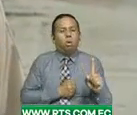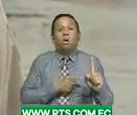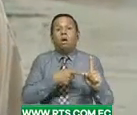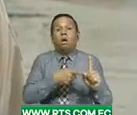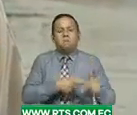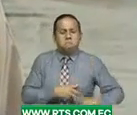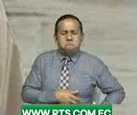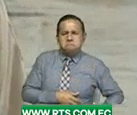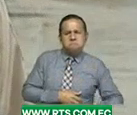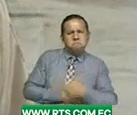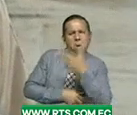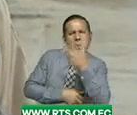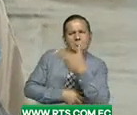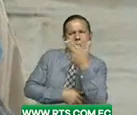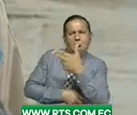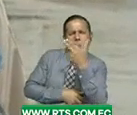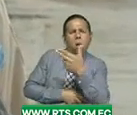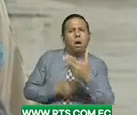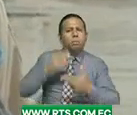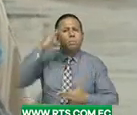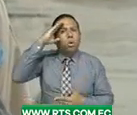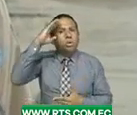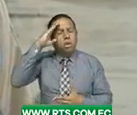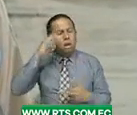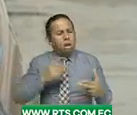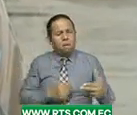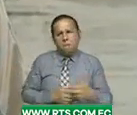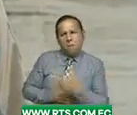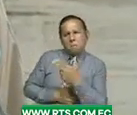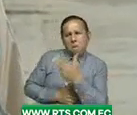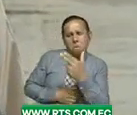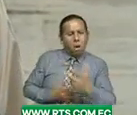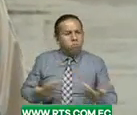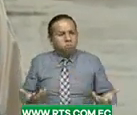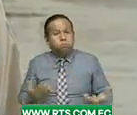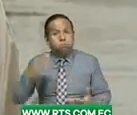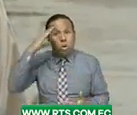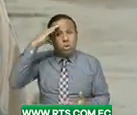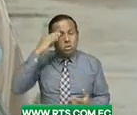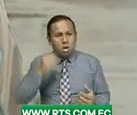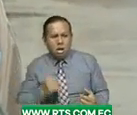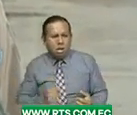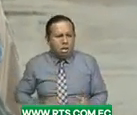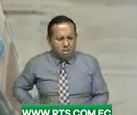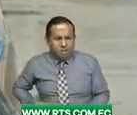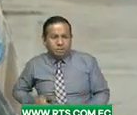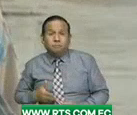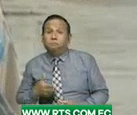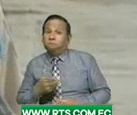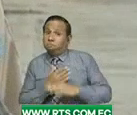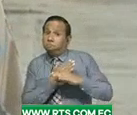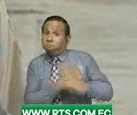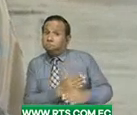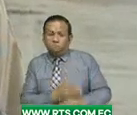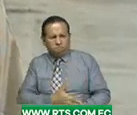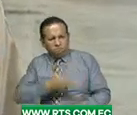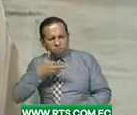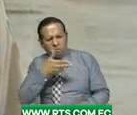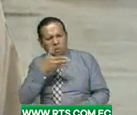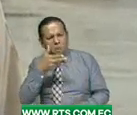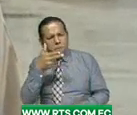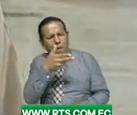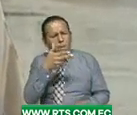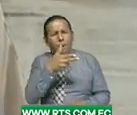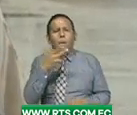realiza detonaciones en contra de los miembros policiales, a lo cual el servidor policial reacciona y